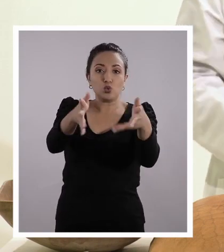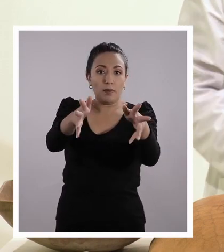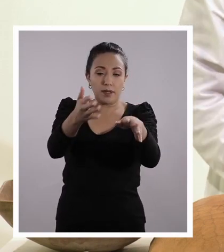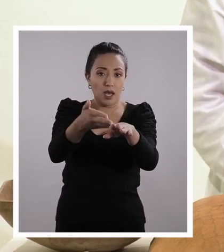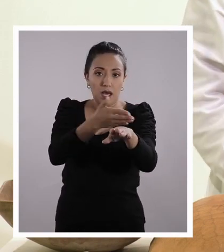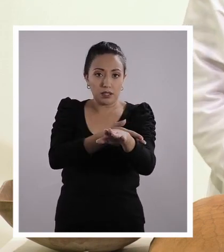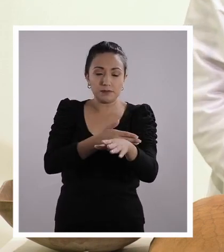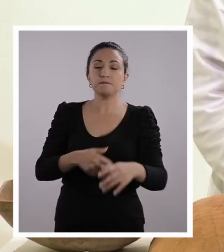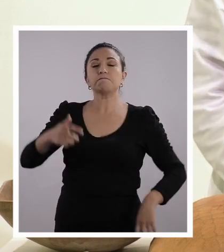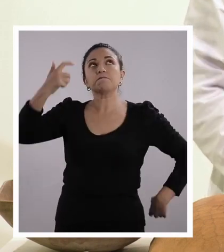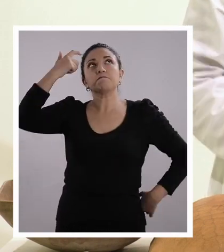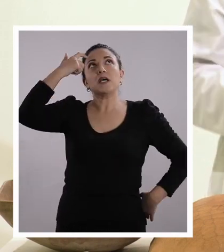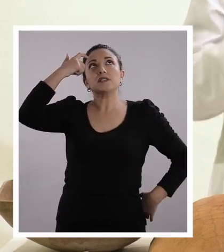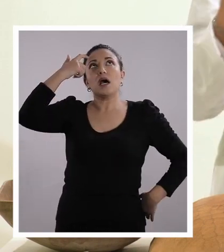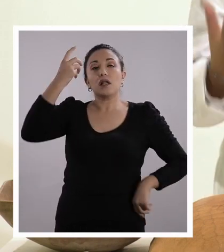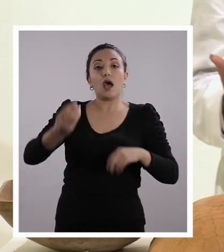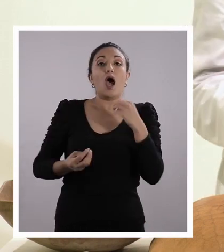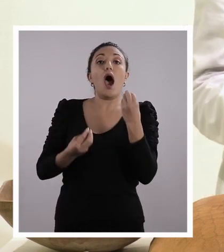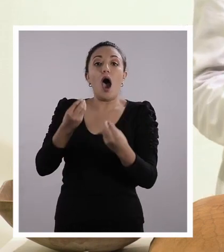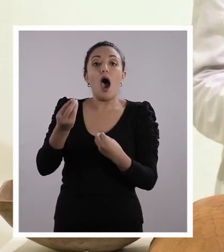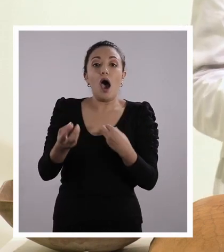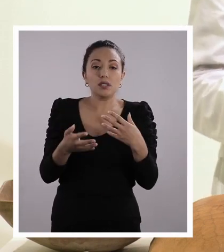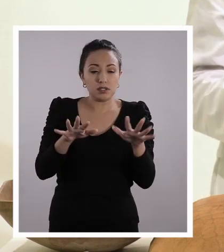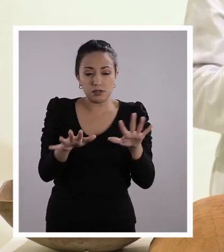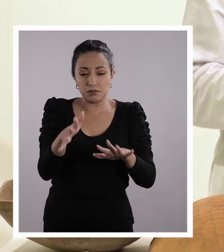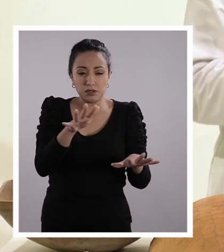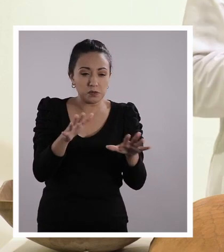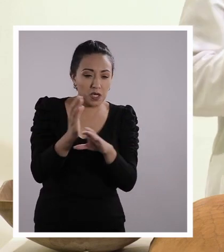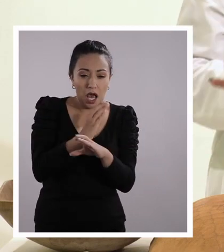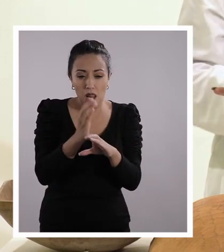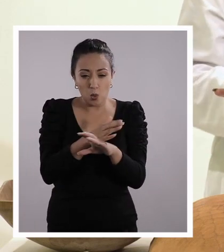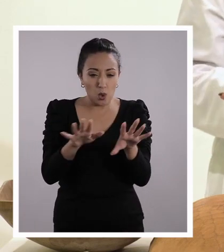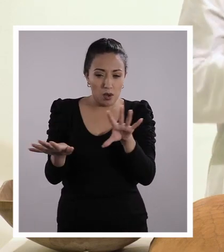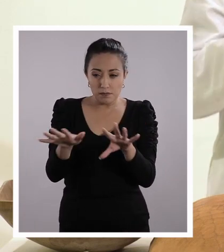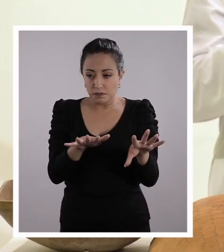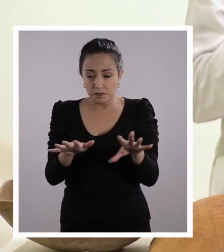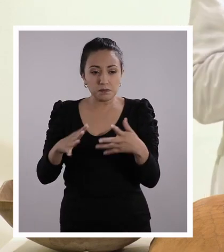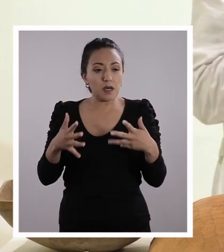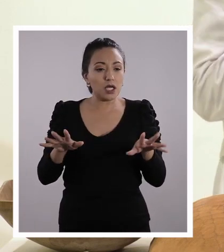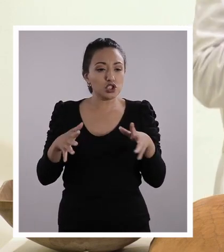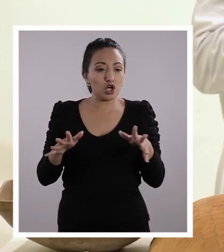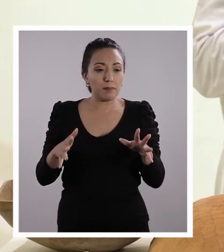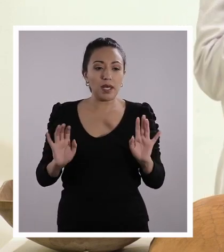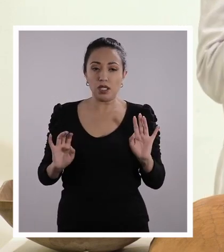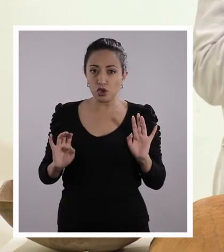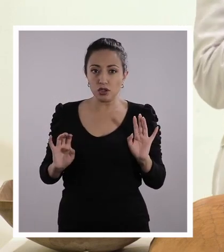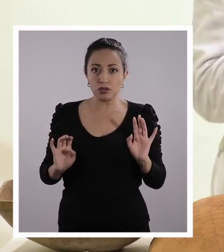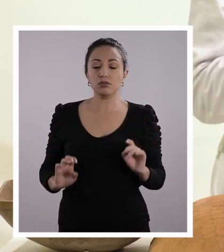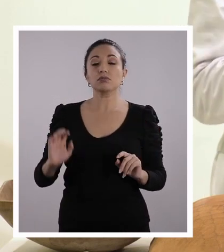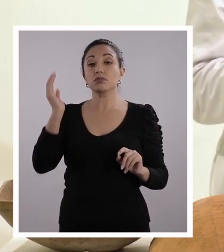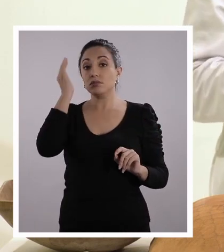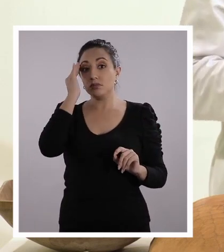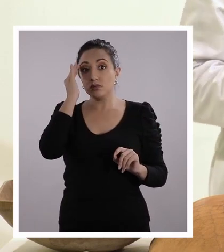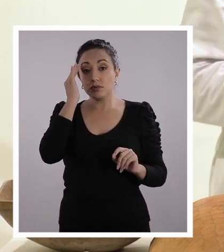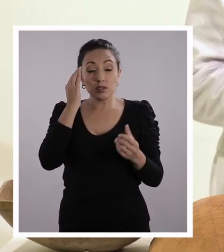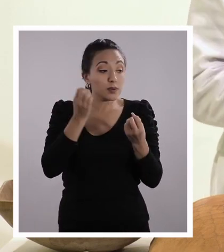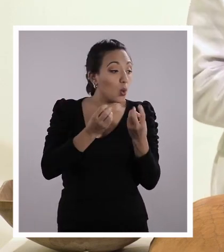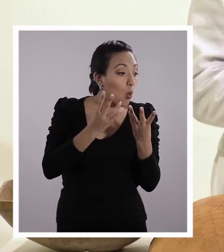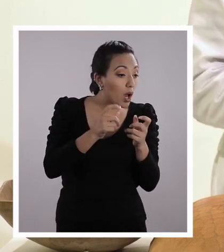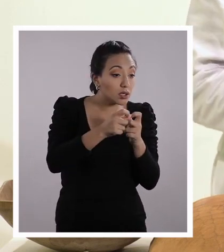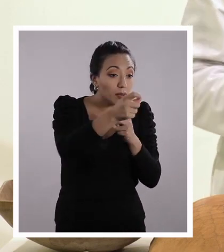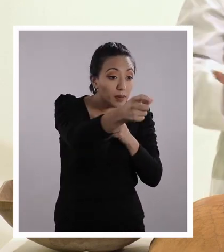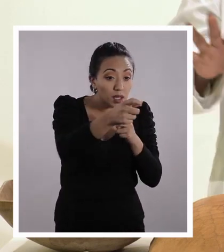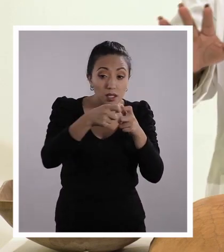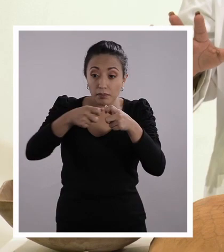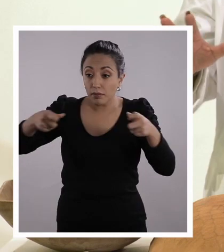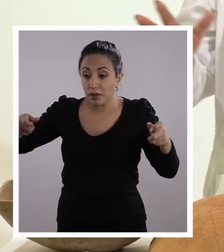números entonces lo que hicieron es usar su ingenio para saber y estimar estimar significa una aproximación de saber